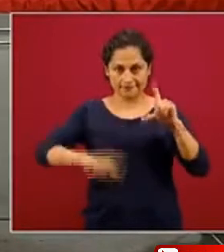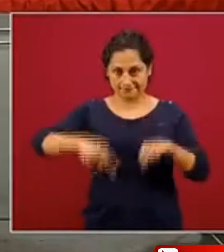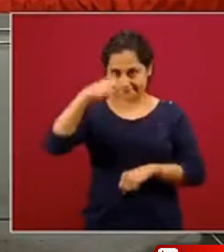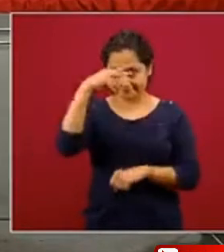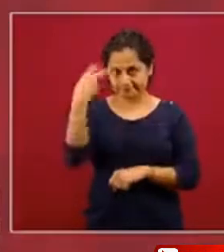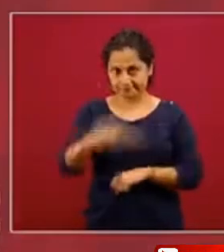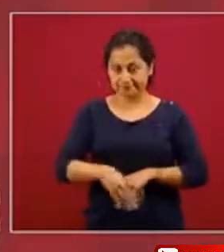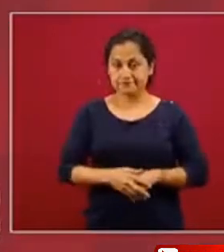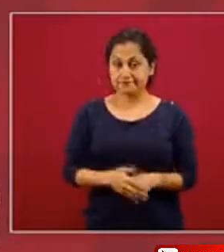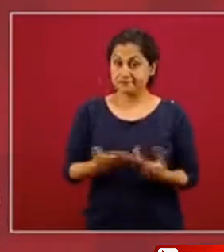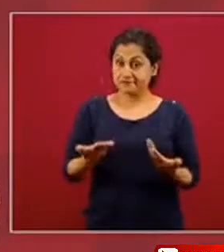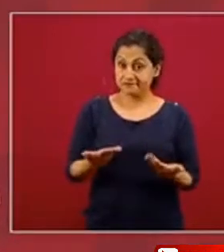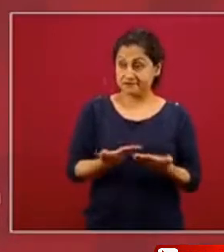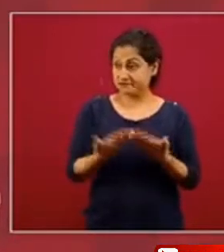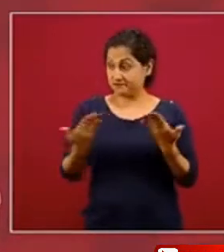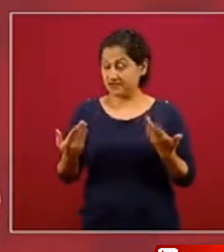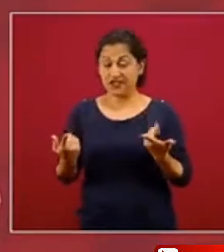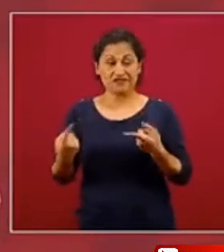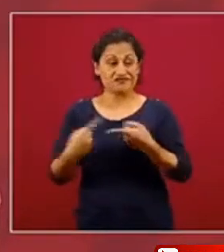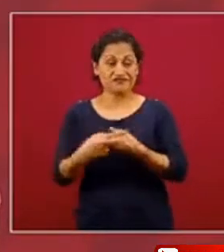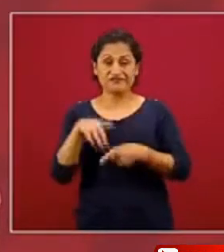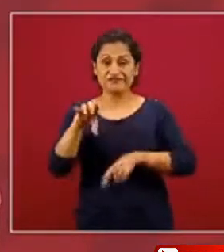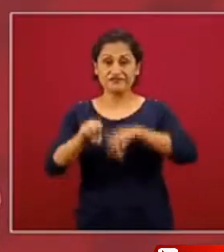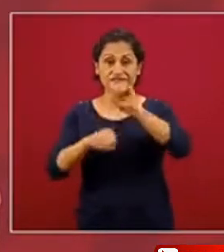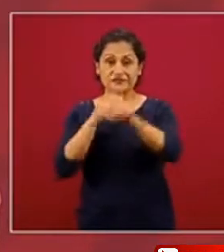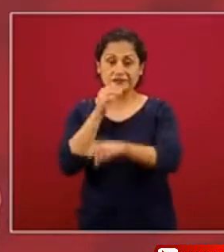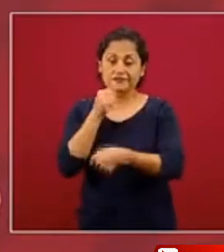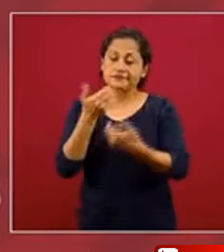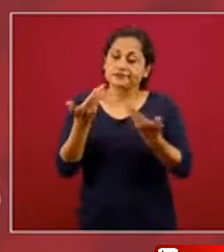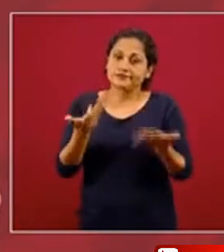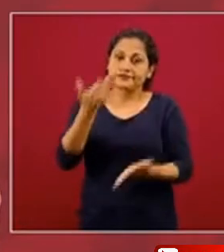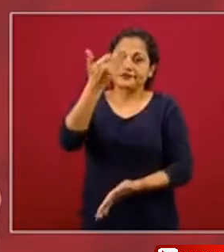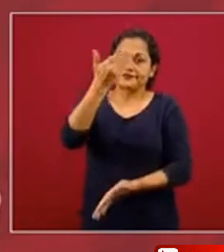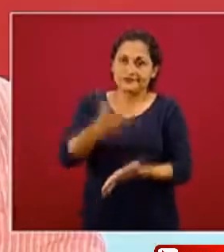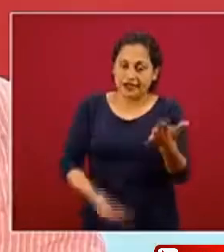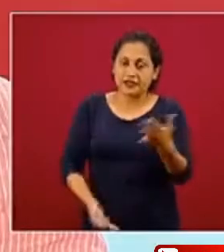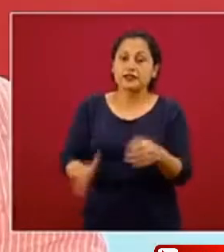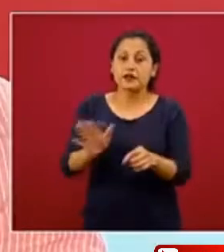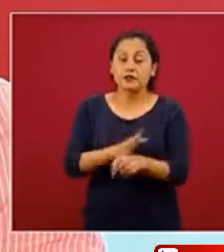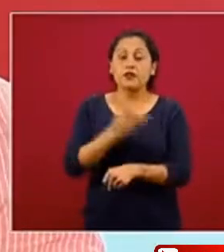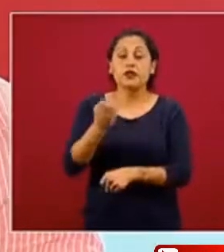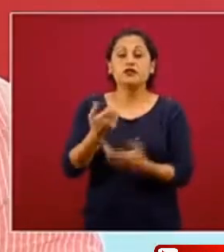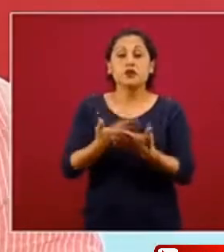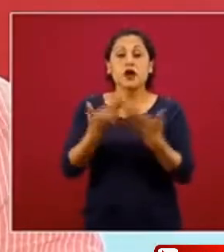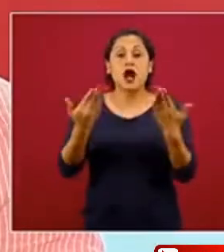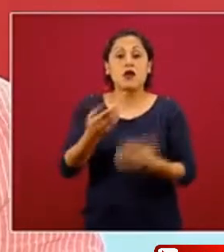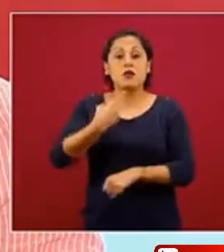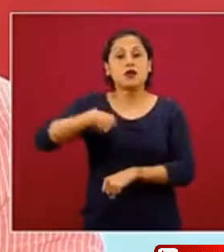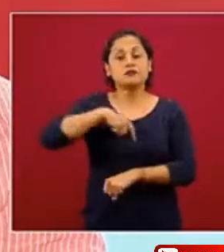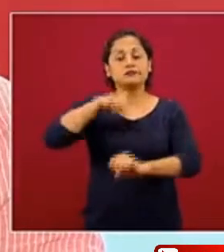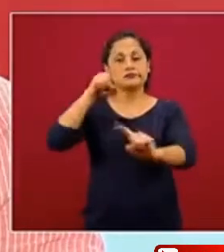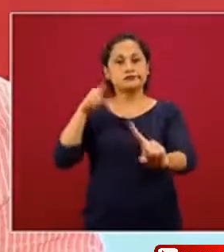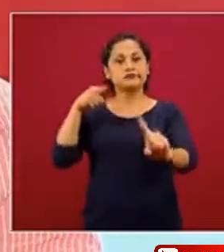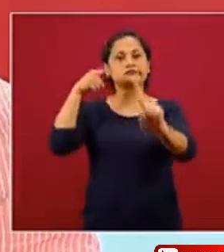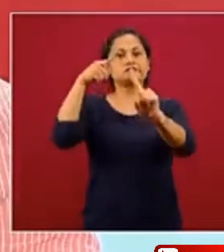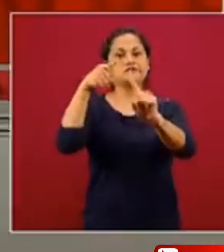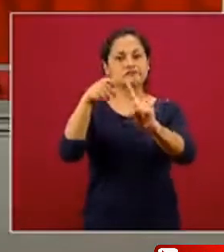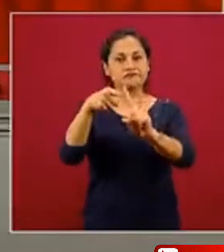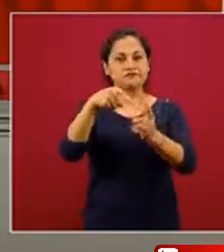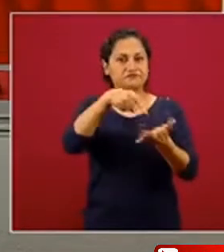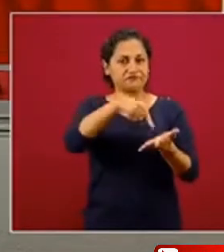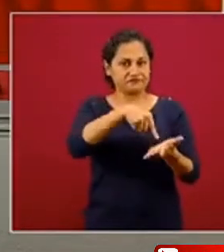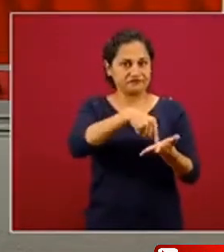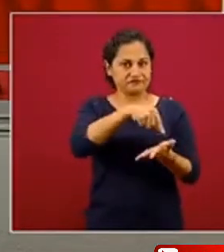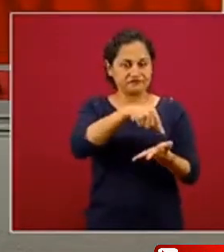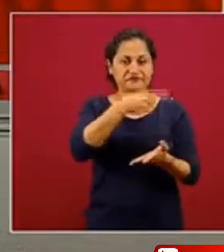es un tema pendiente, es una asignatura pendiente y es nuestro empeño hacer lo necesario para lograr esta